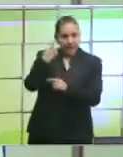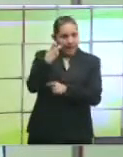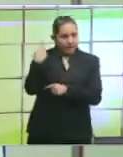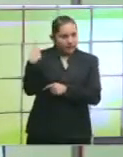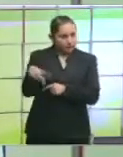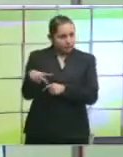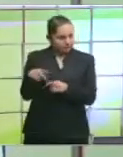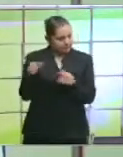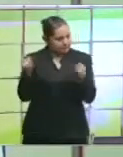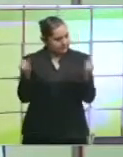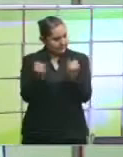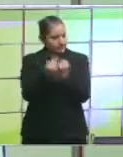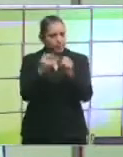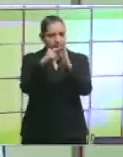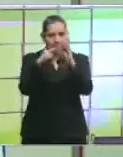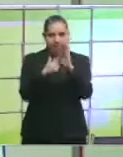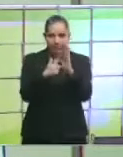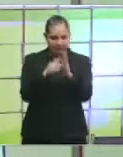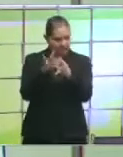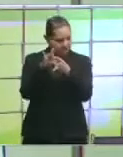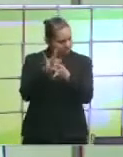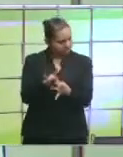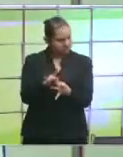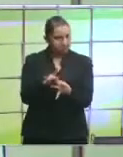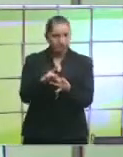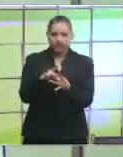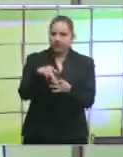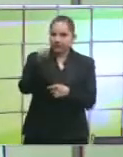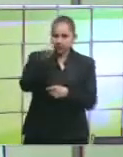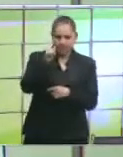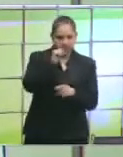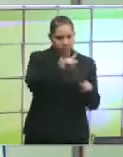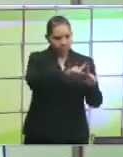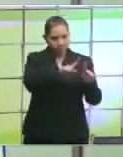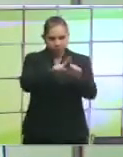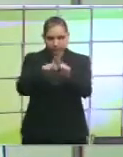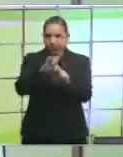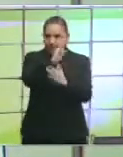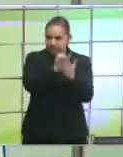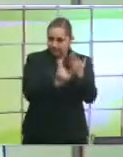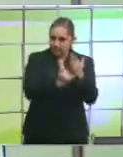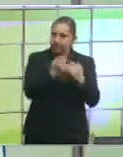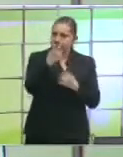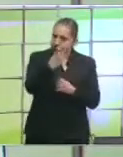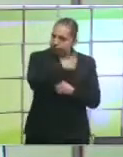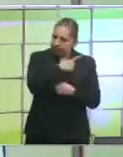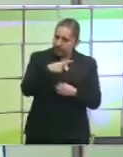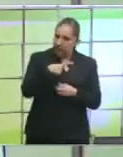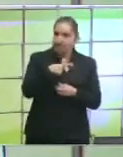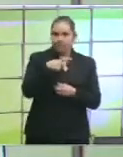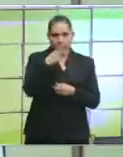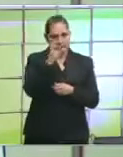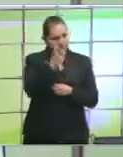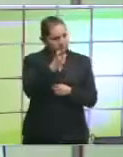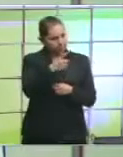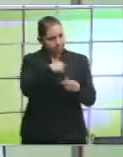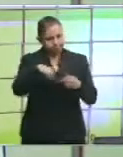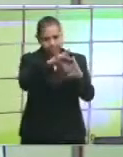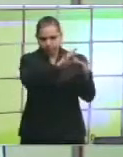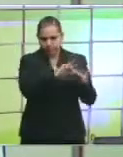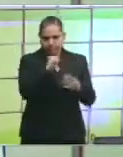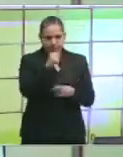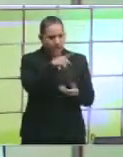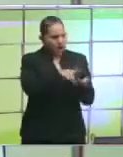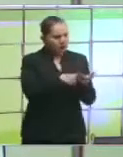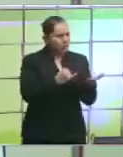que en casi todos los informes de esta señala la corte habla porcel test yo creo que el ministro húngara tuvo una idea